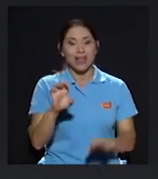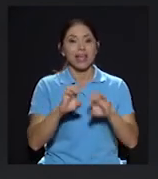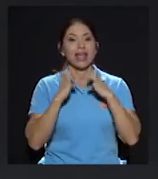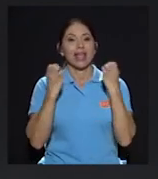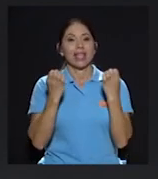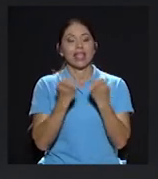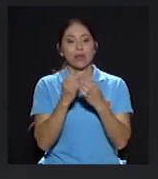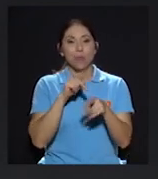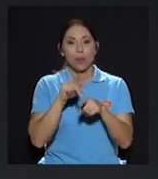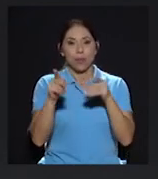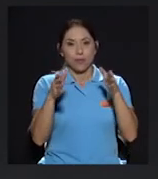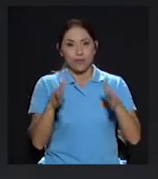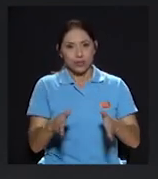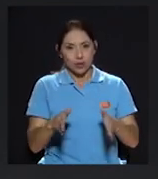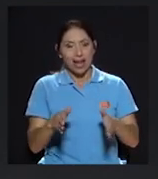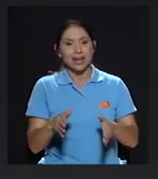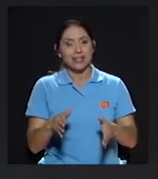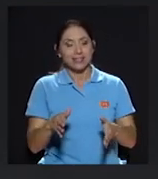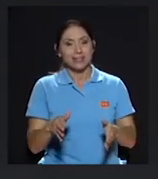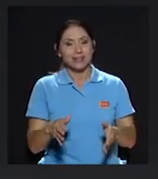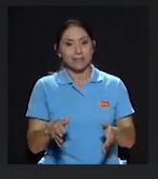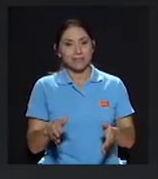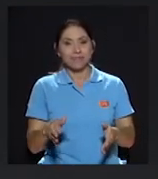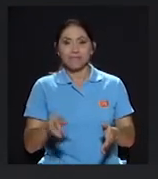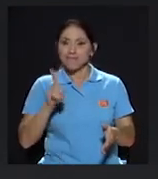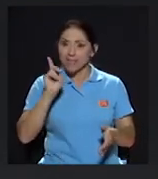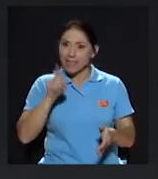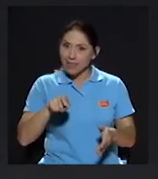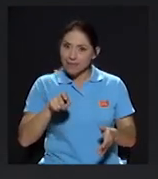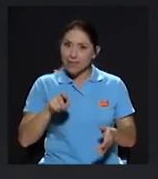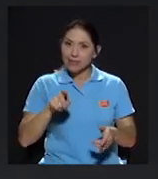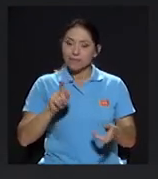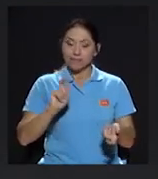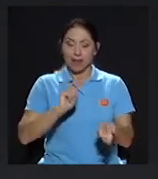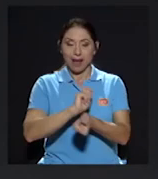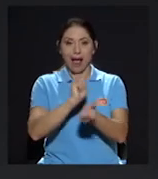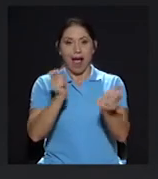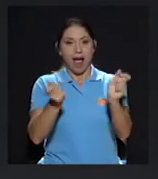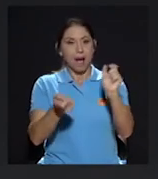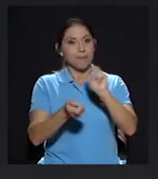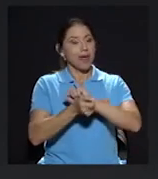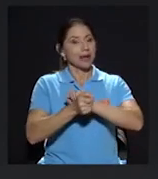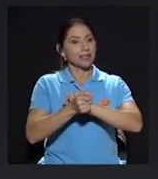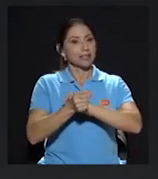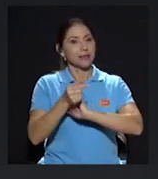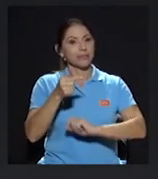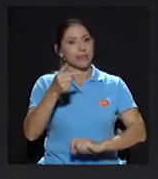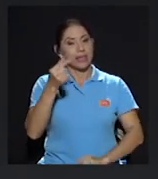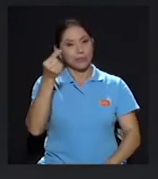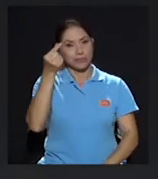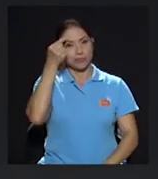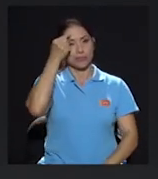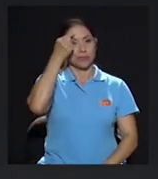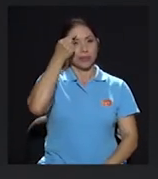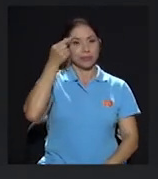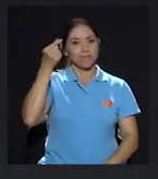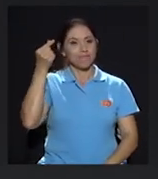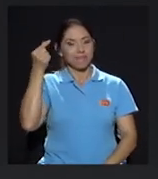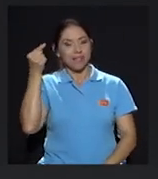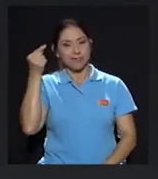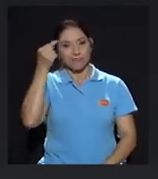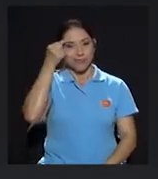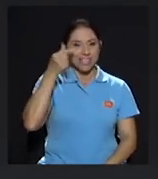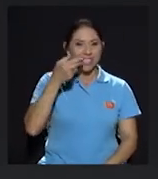eso sí que va a tener que hacer un cambio de chip porque estamos se está cambiando lo que son los